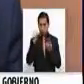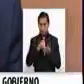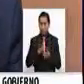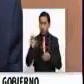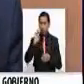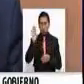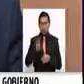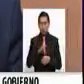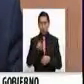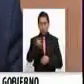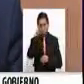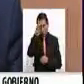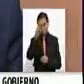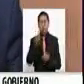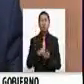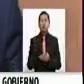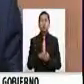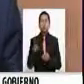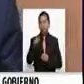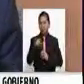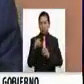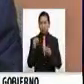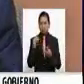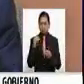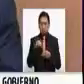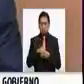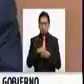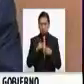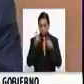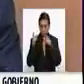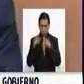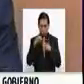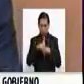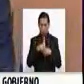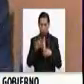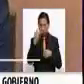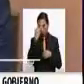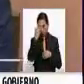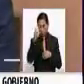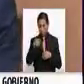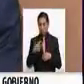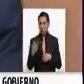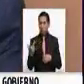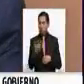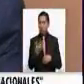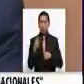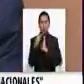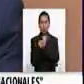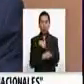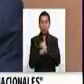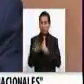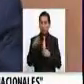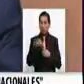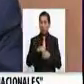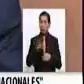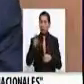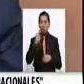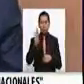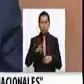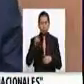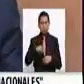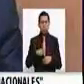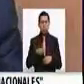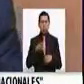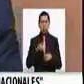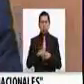brasil y al perú la instalación de un centro de inteligencia trinacional con sede én sao paulo y con